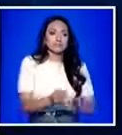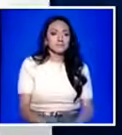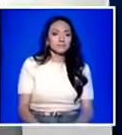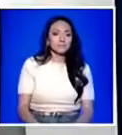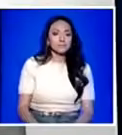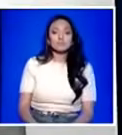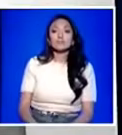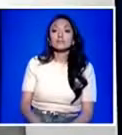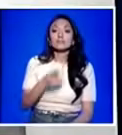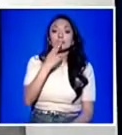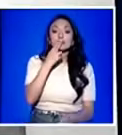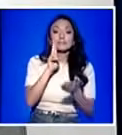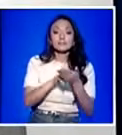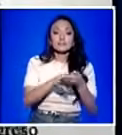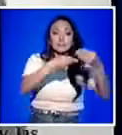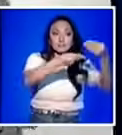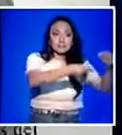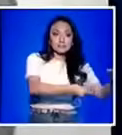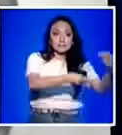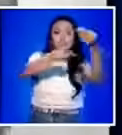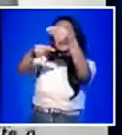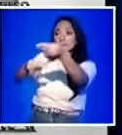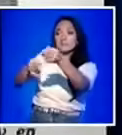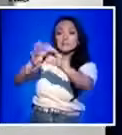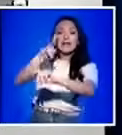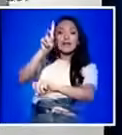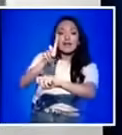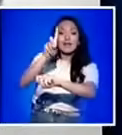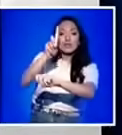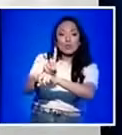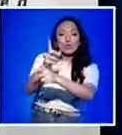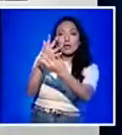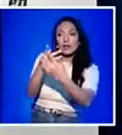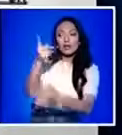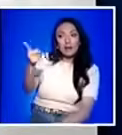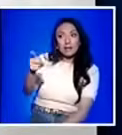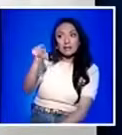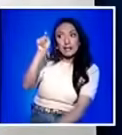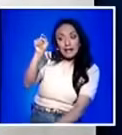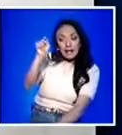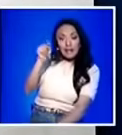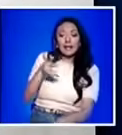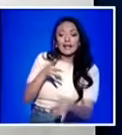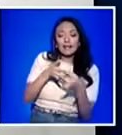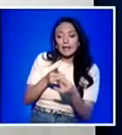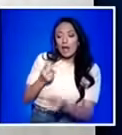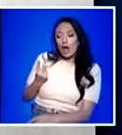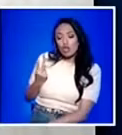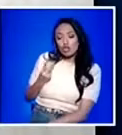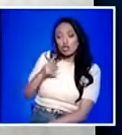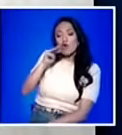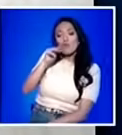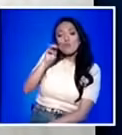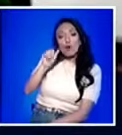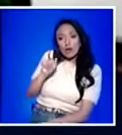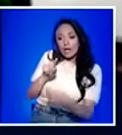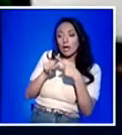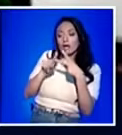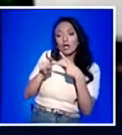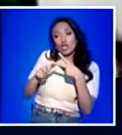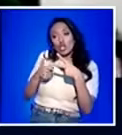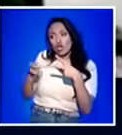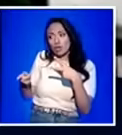le envía este oficio dirigido al director de la cárcel, que remite él y el guía Ronnie Moya. Sus apellidos coinciden con